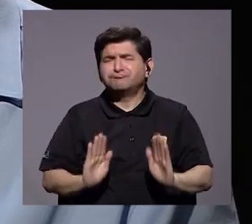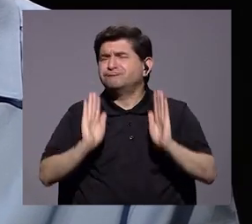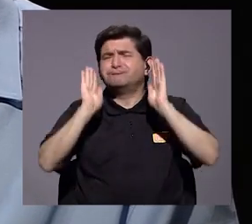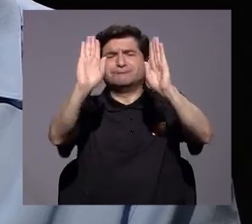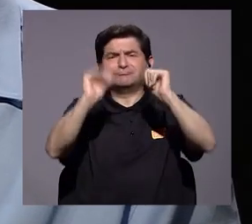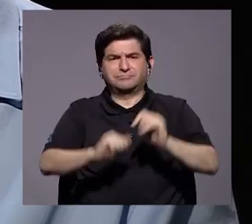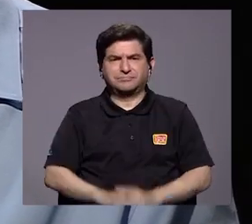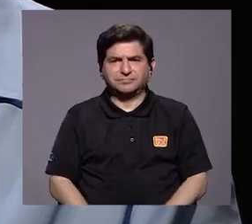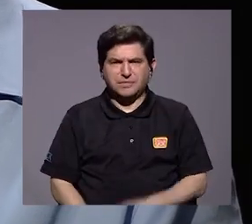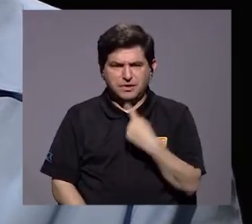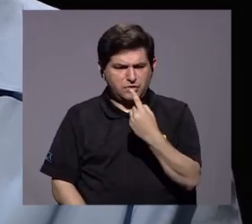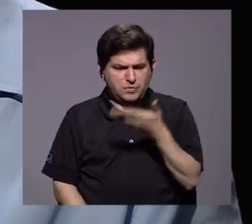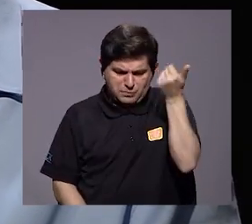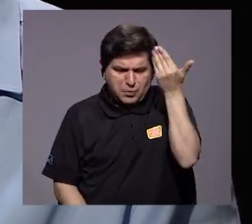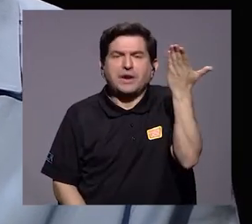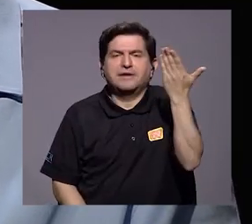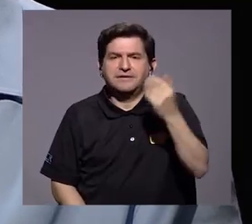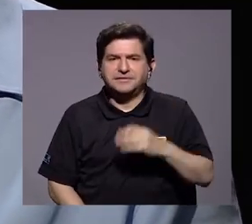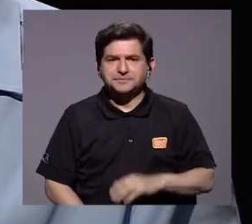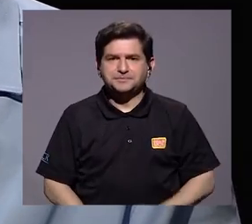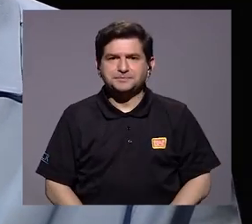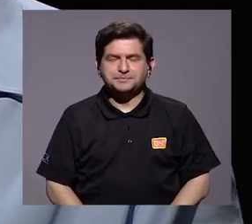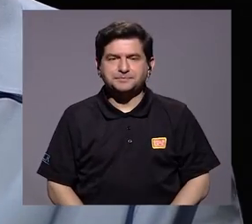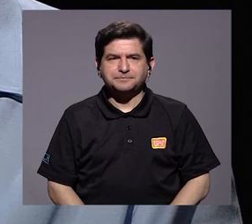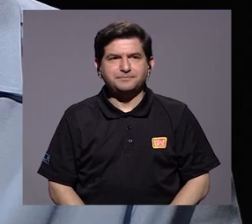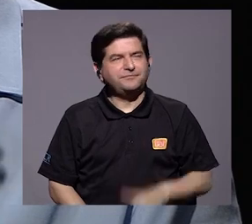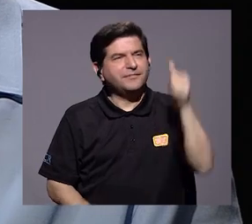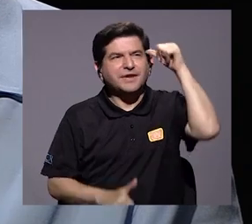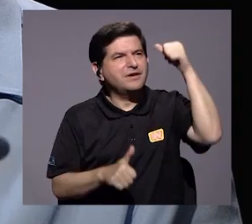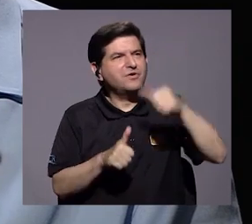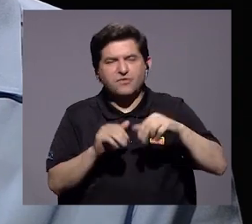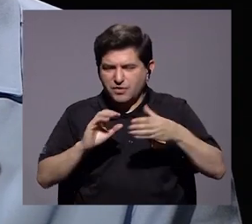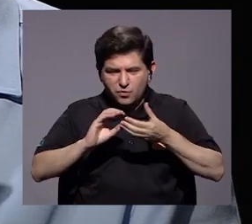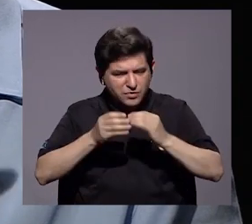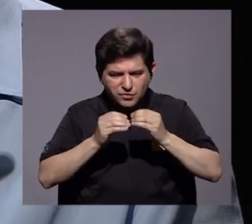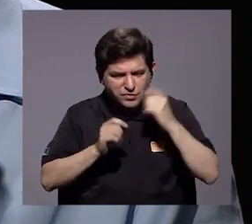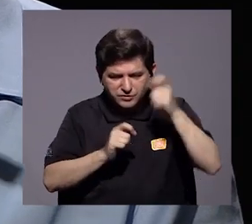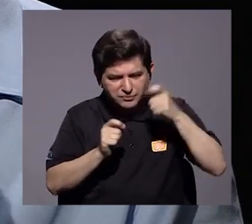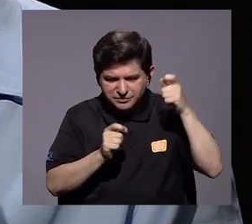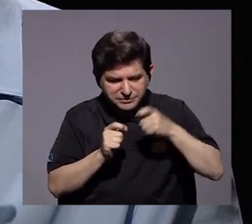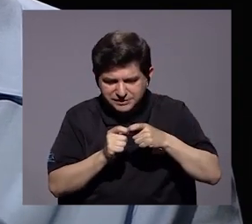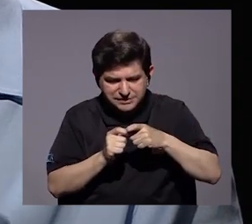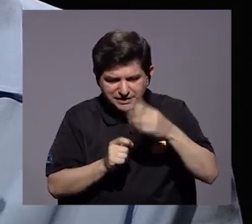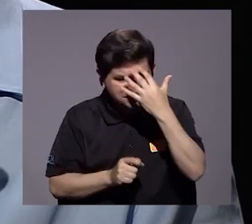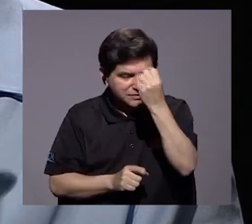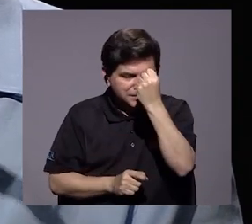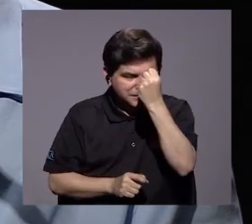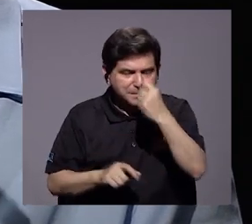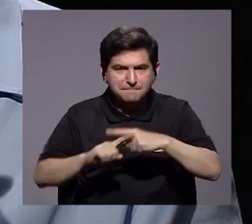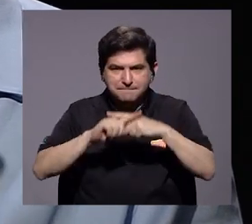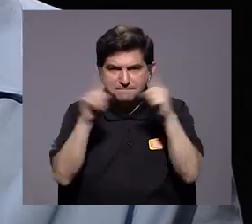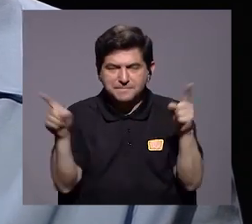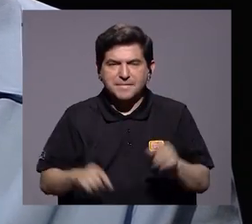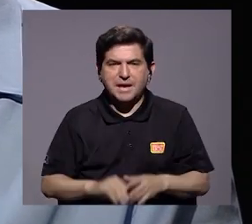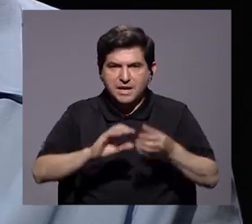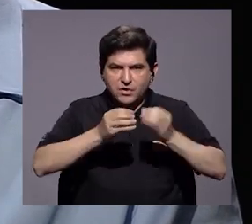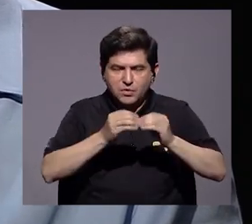una herramienta magnífica porque lo digo porque a ver ahora no recuerdo las cifras de memoria pero